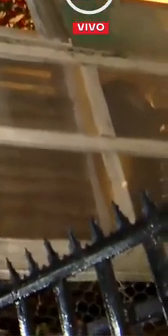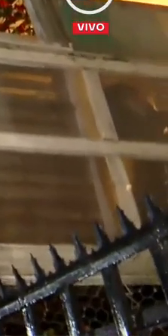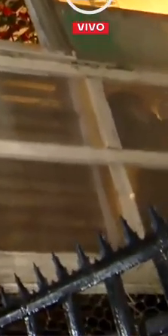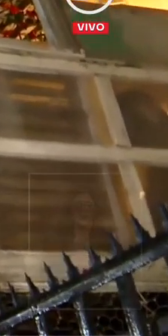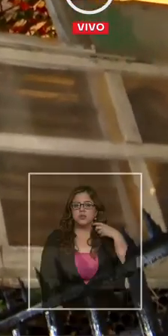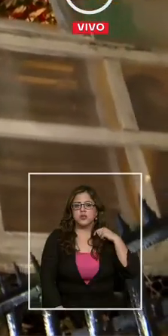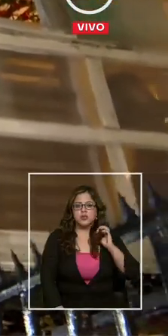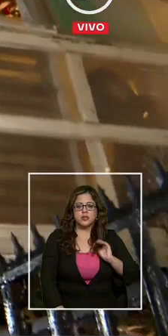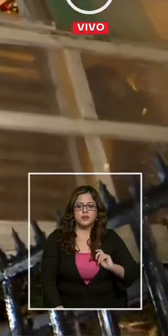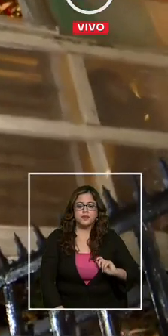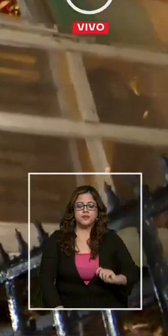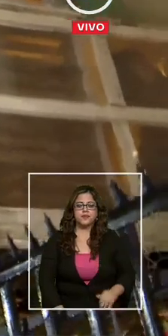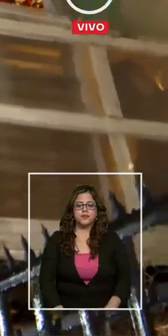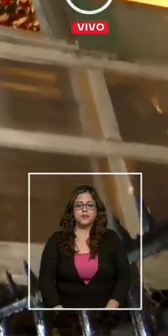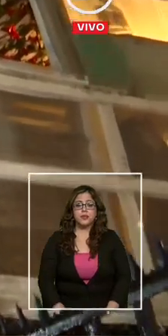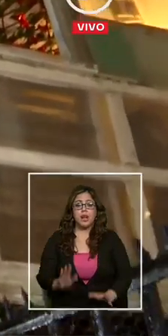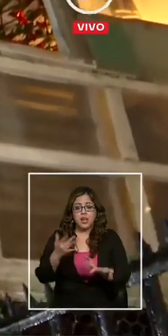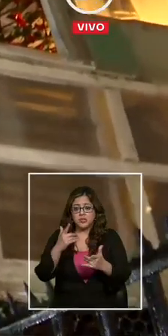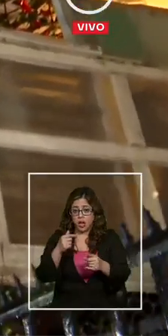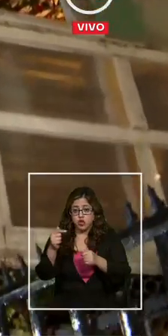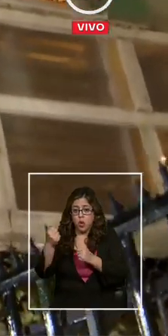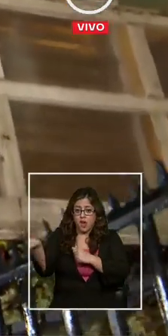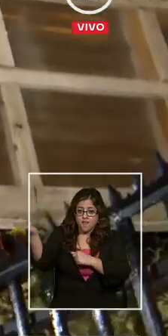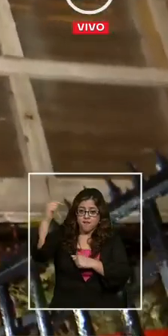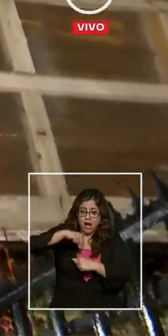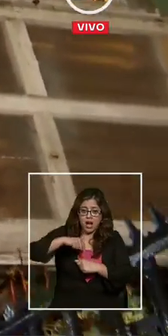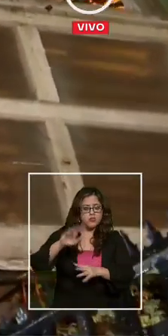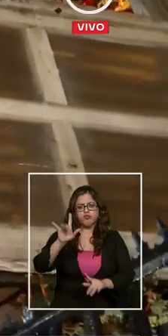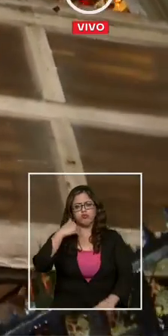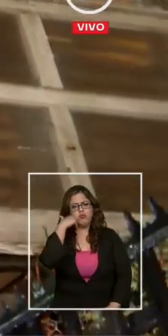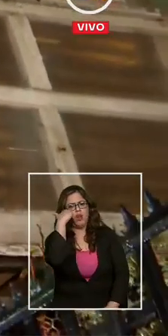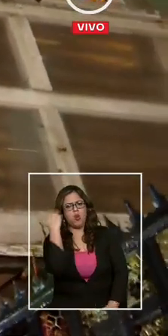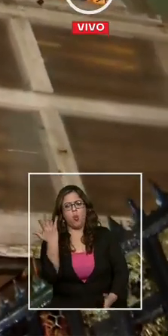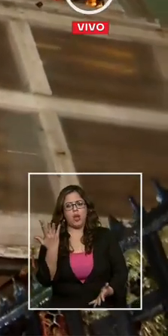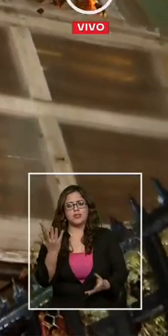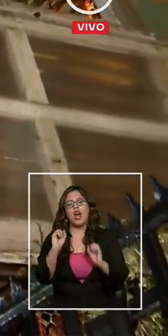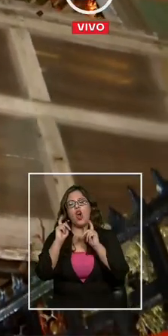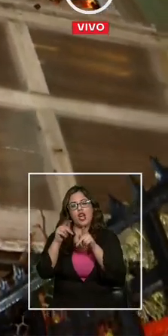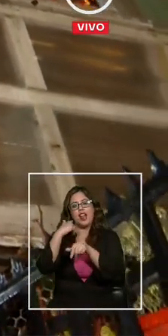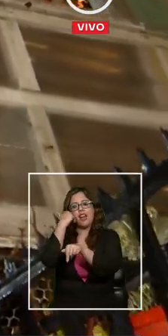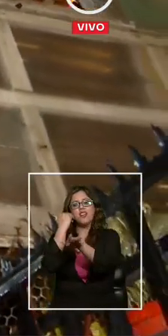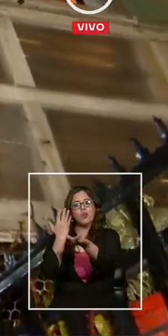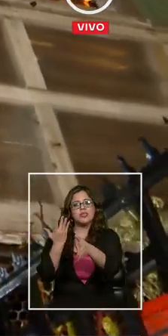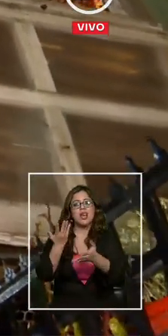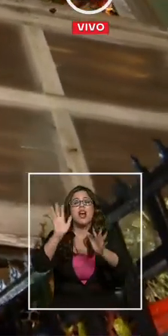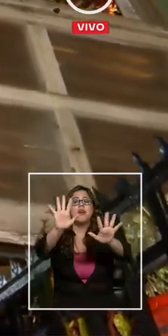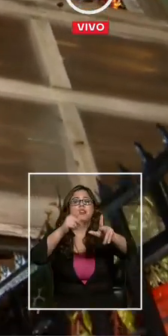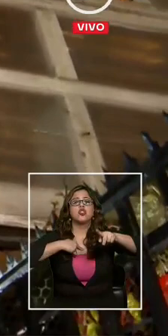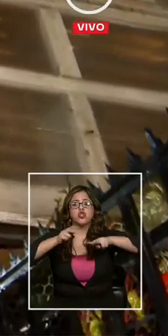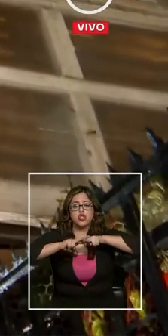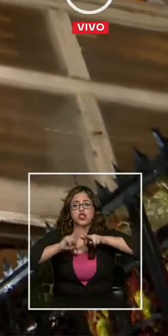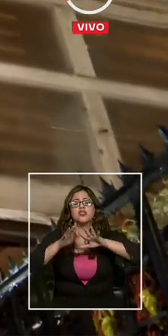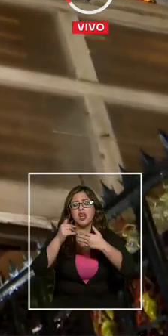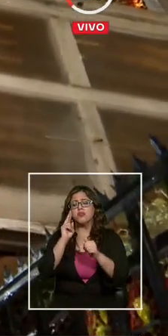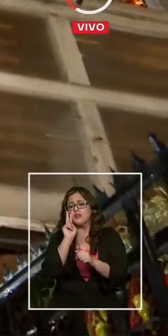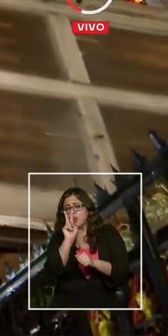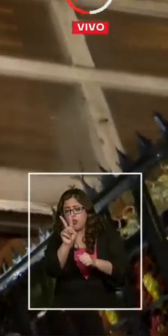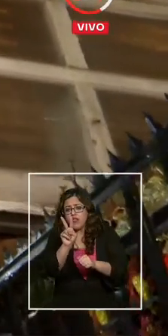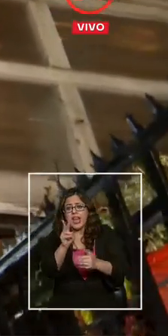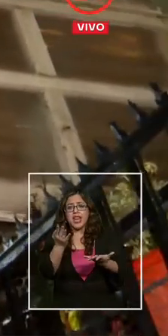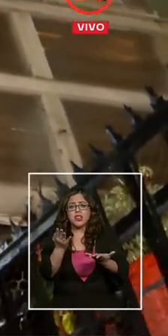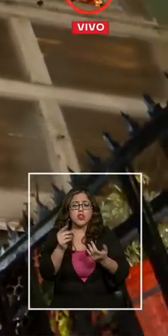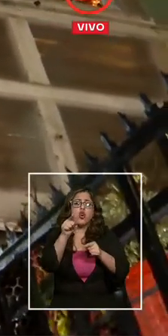minuto. No, me da plancha. Pero si ya estamos hablando. Pero si ya lo estamos viendo. Ya, bueno, está bien, le da plancha. Ya. ¿Sabes qué estoy haciendo? Si ya te estamos viendo, pero si... Pero,